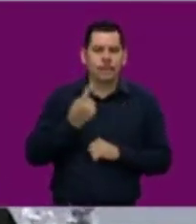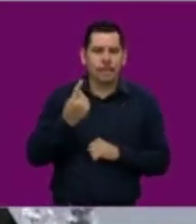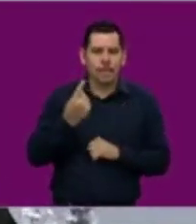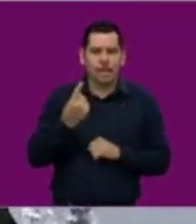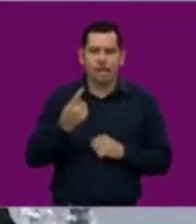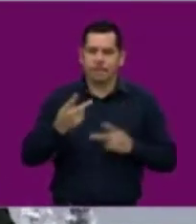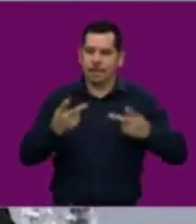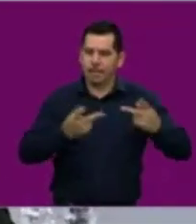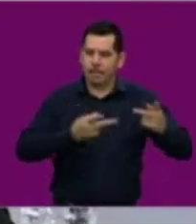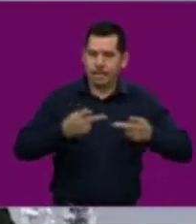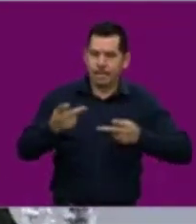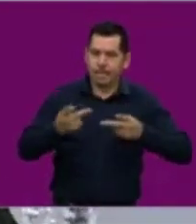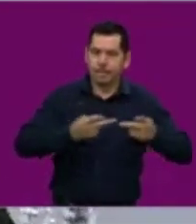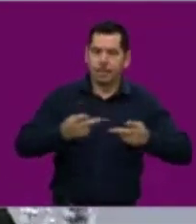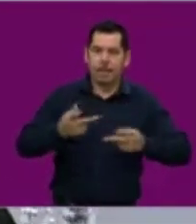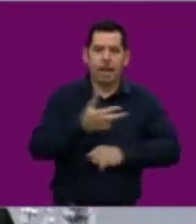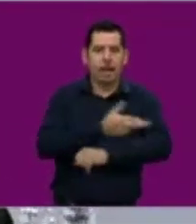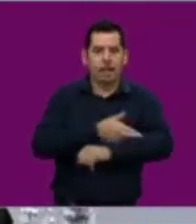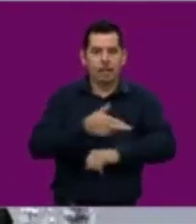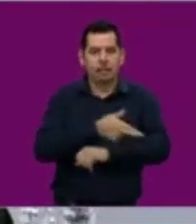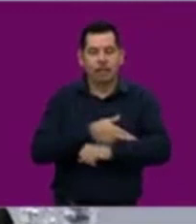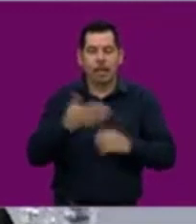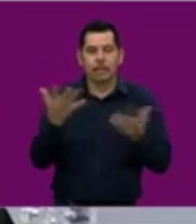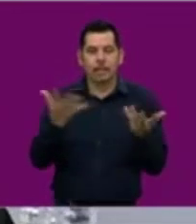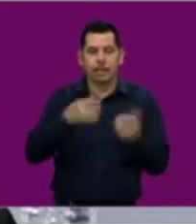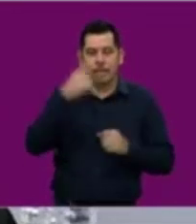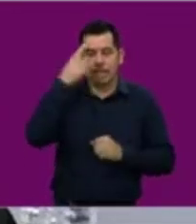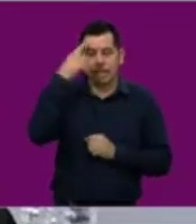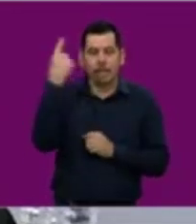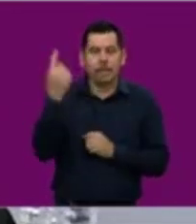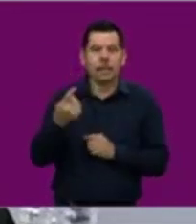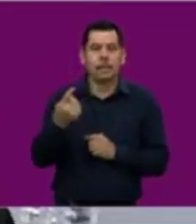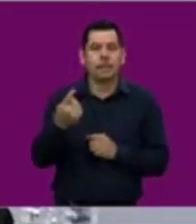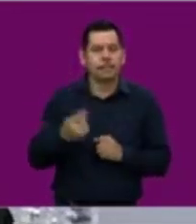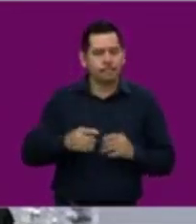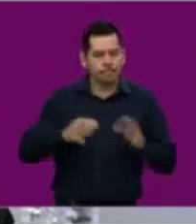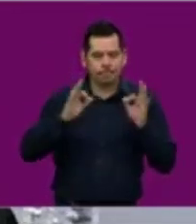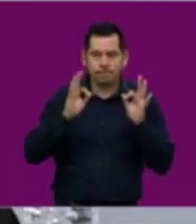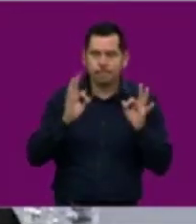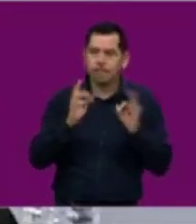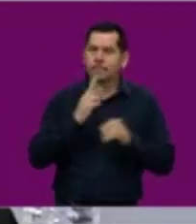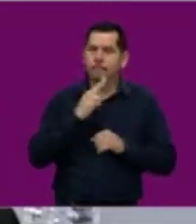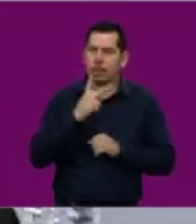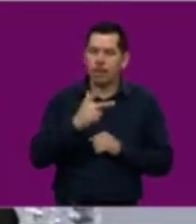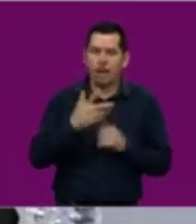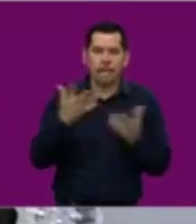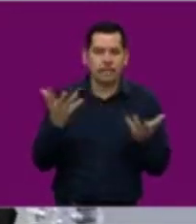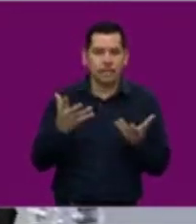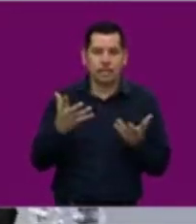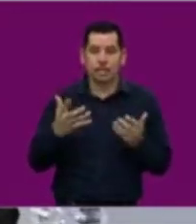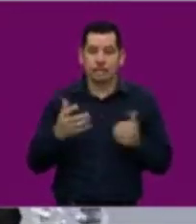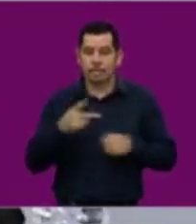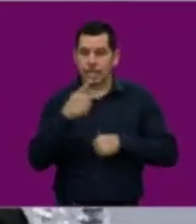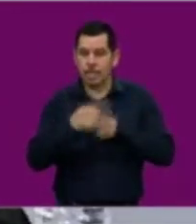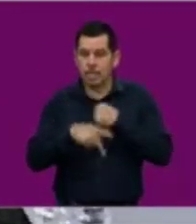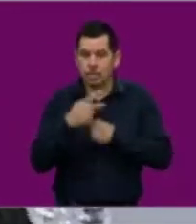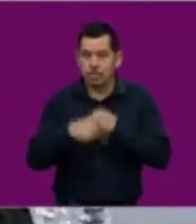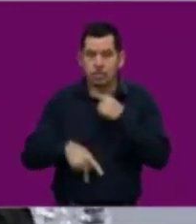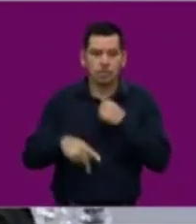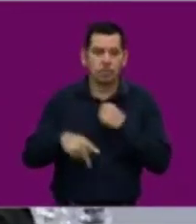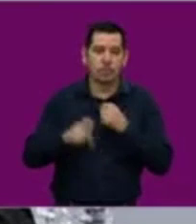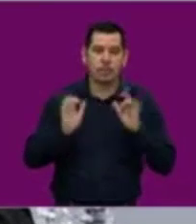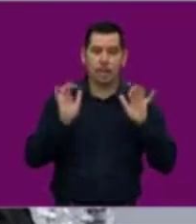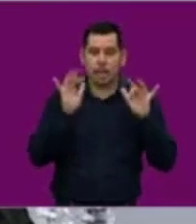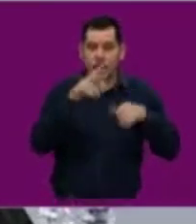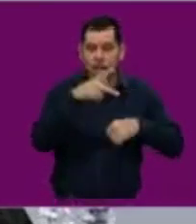preparativos necesarios para que todo surja de la mejor manera sin correr riesgo alguno para